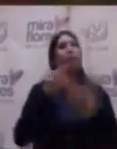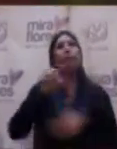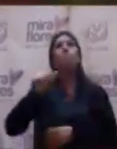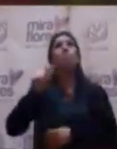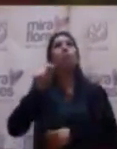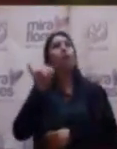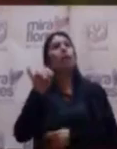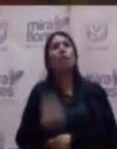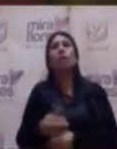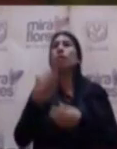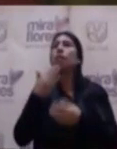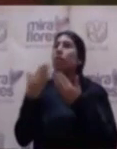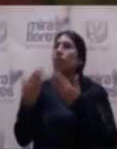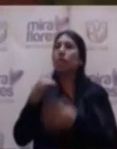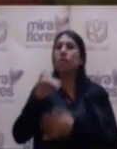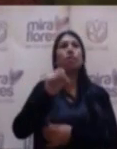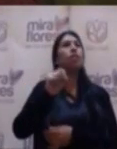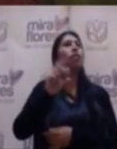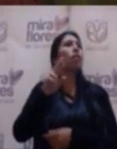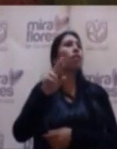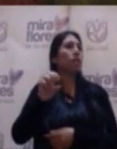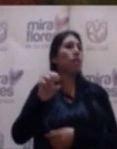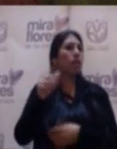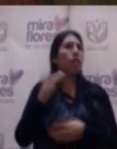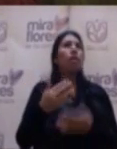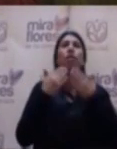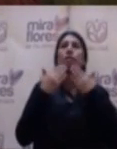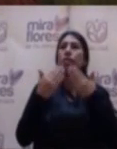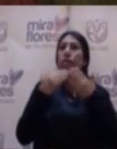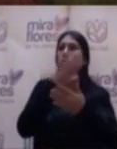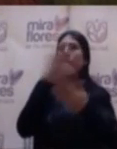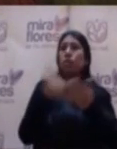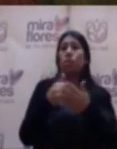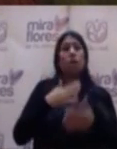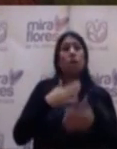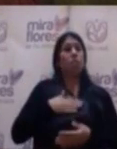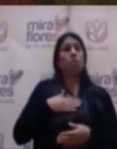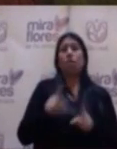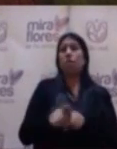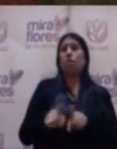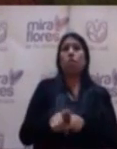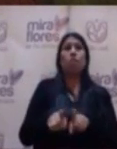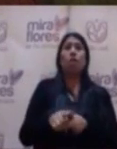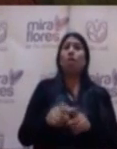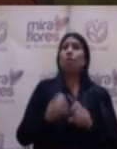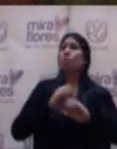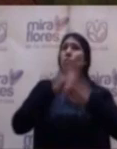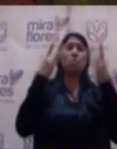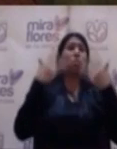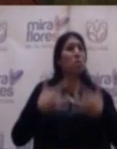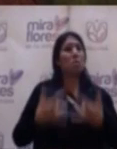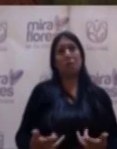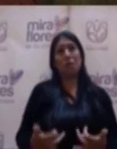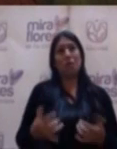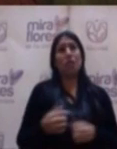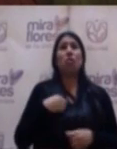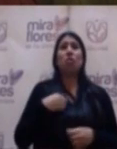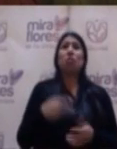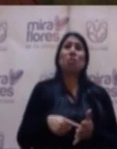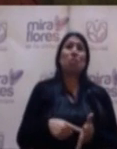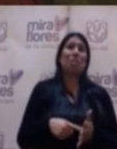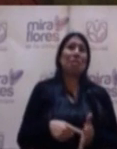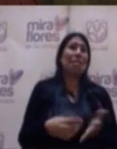Israel, y gracias a todos. Para mí también es un día triste. Estoy obligado